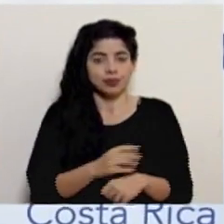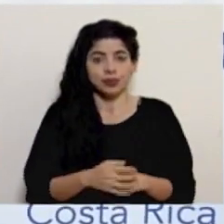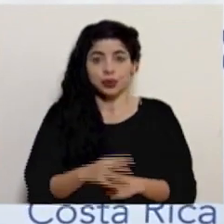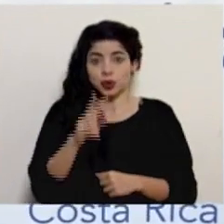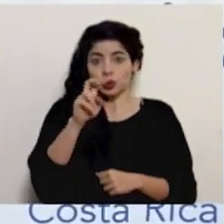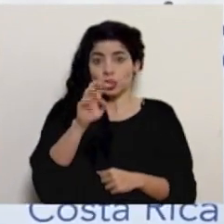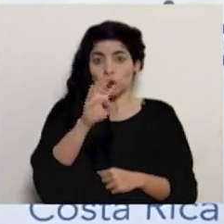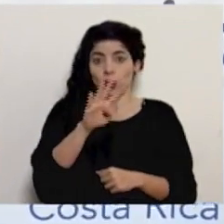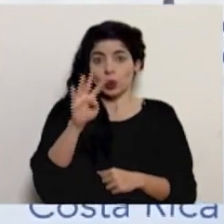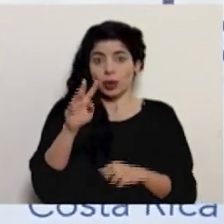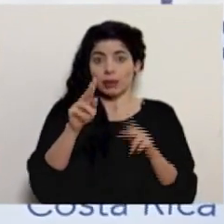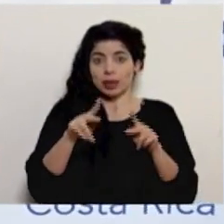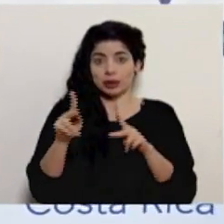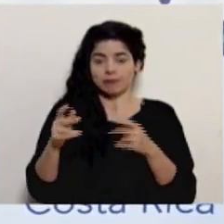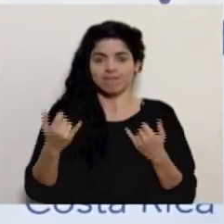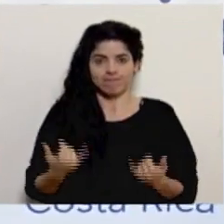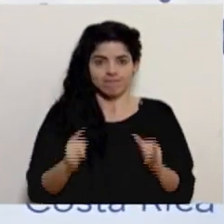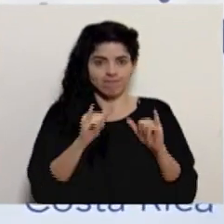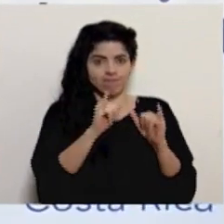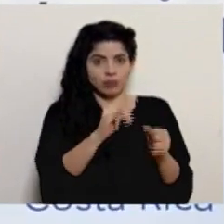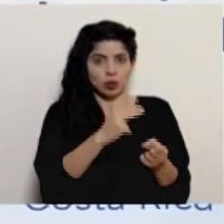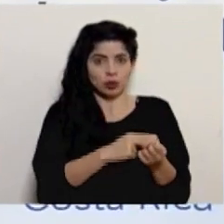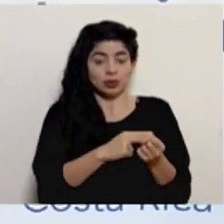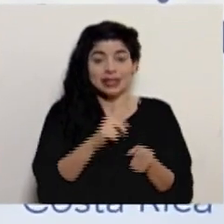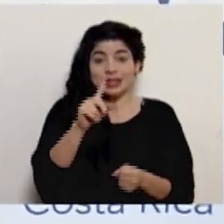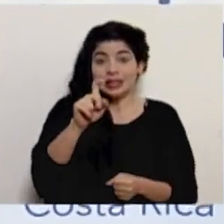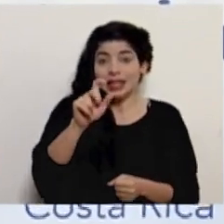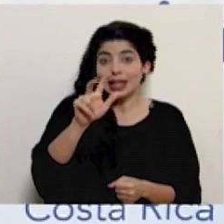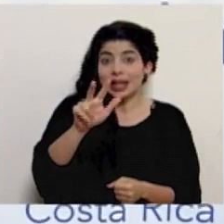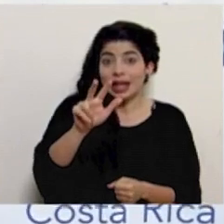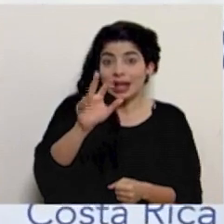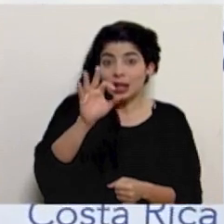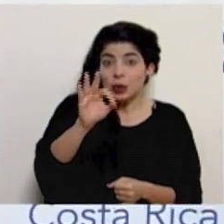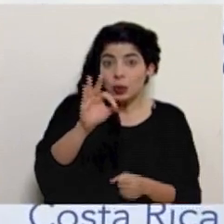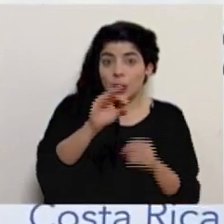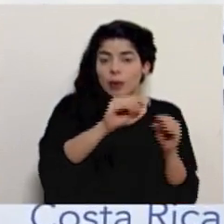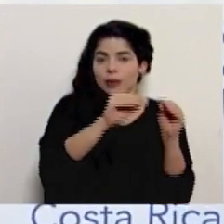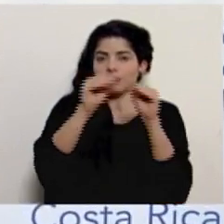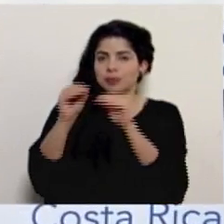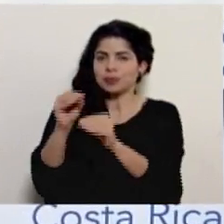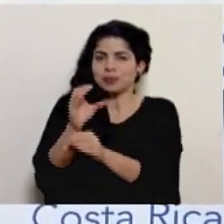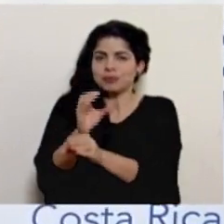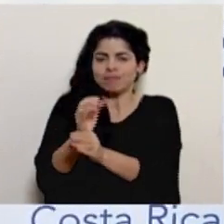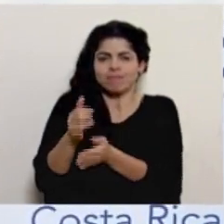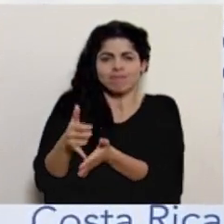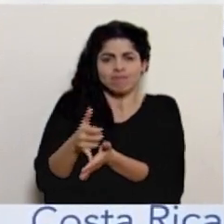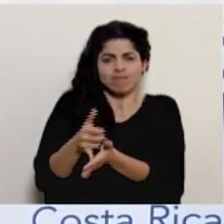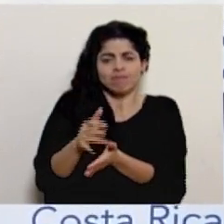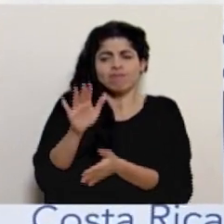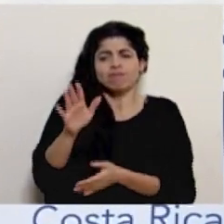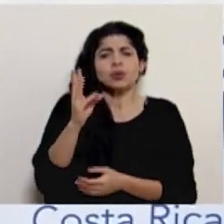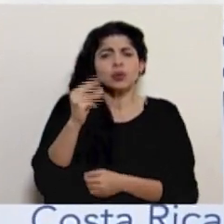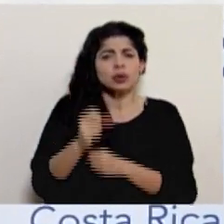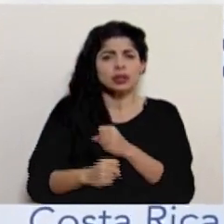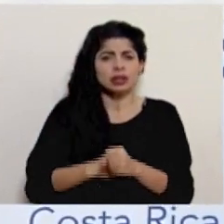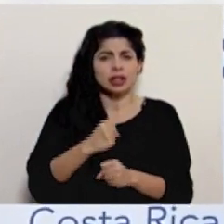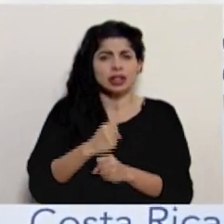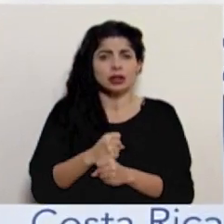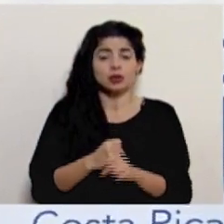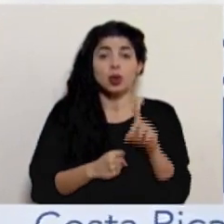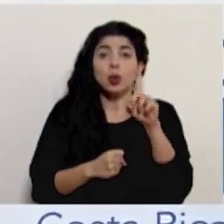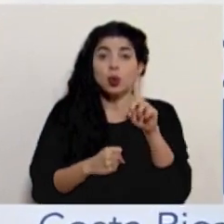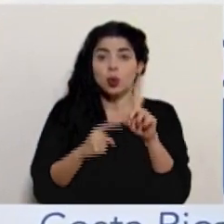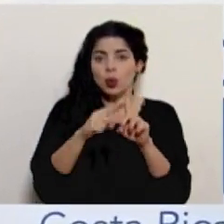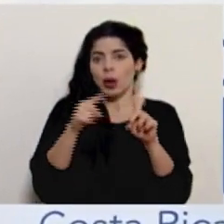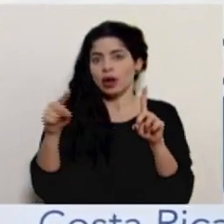244 personas se encuentran hospitalizadas, 139 de ellas en unidades de cuidados intensivos, con un rango de edad que va de 1